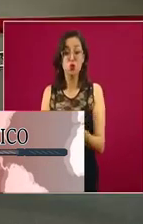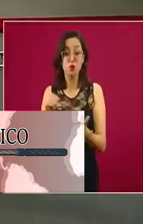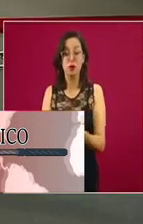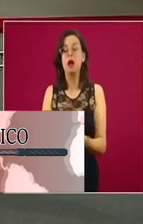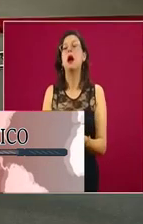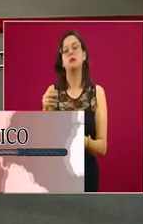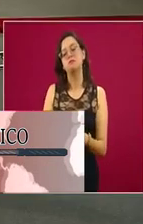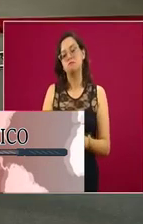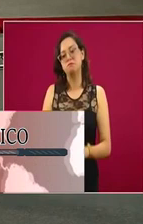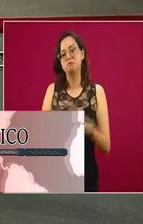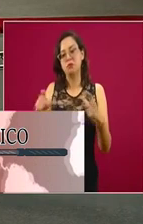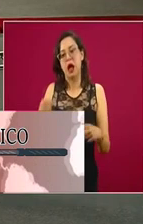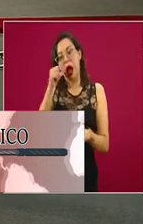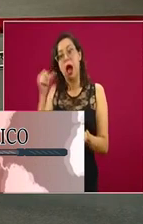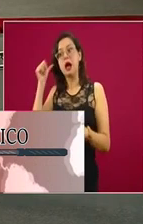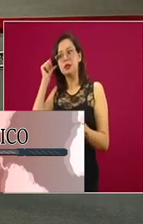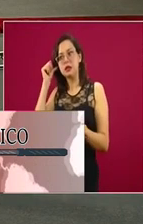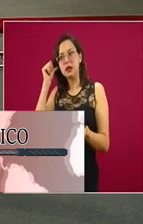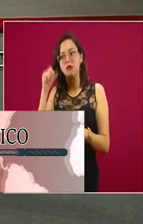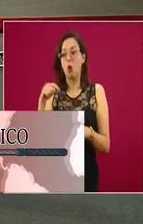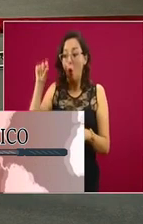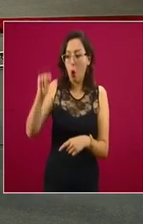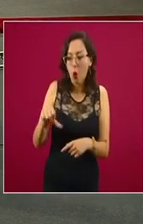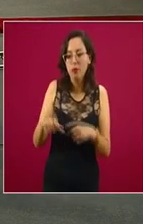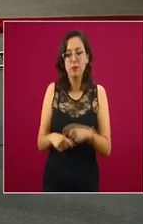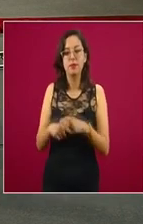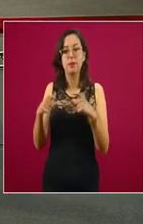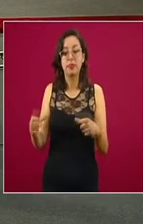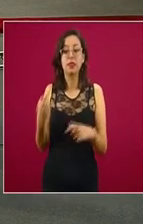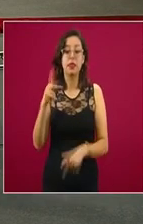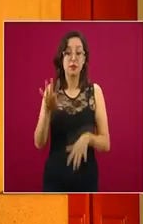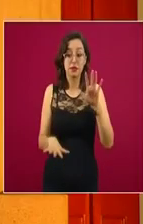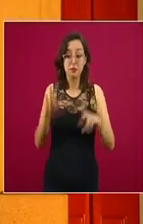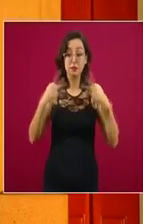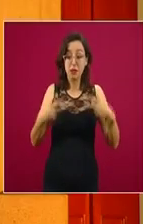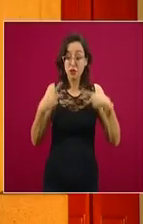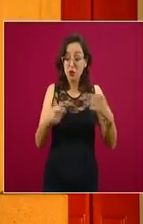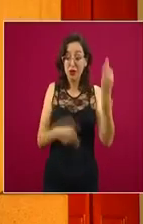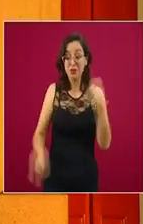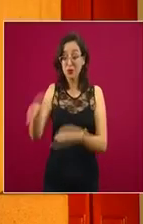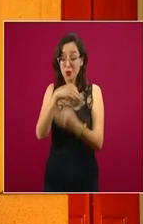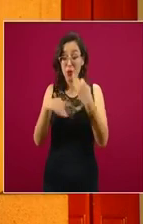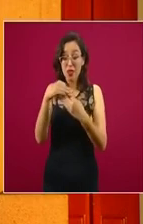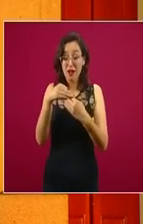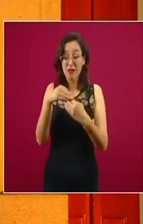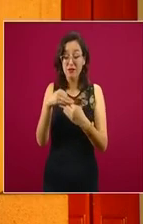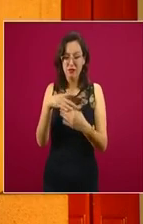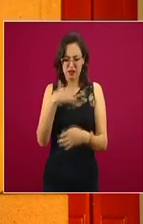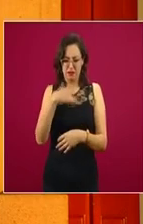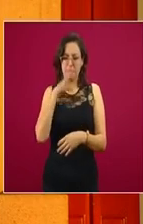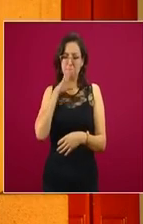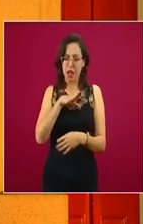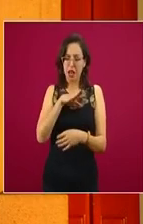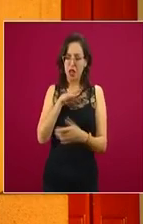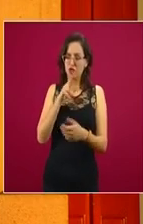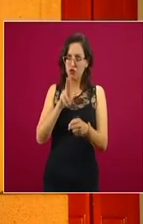más casos que el día anterior. Sin embargo, no todo mundo acude a consulta en el momento en que tiene síntomas. Una persona puede